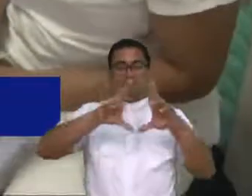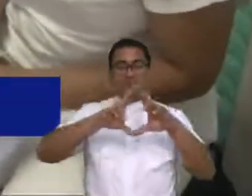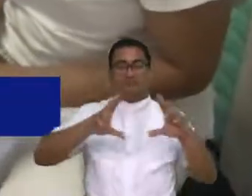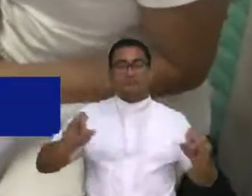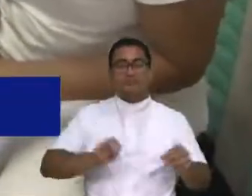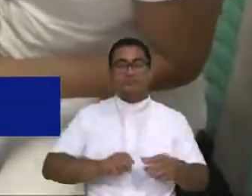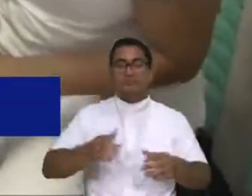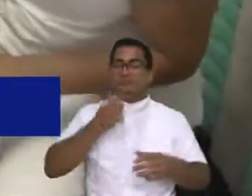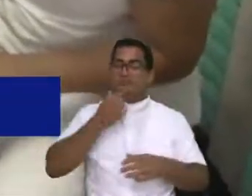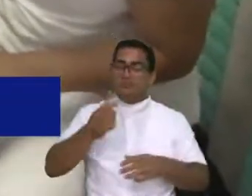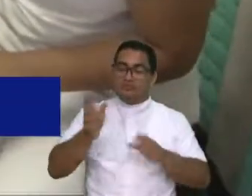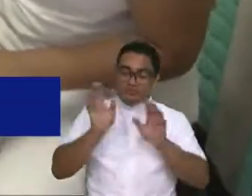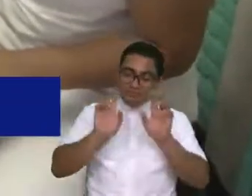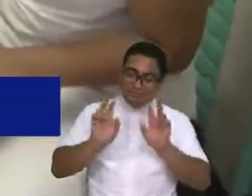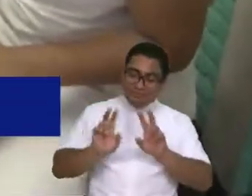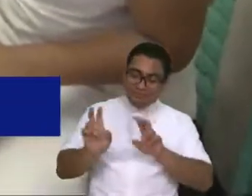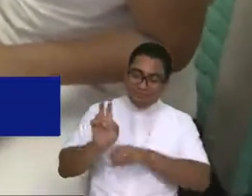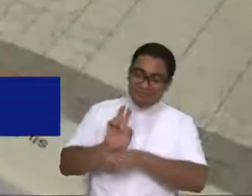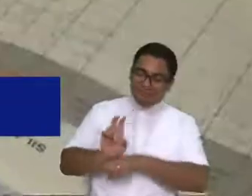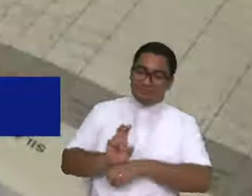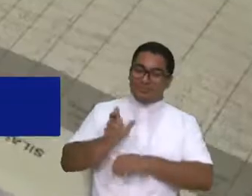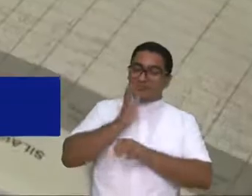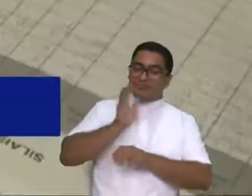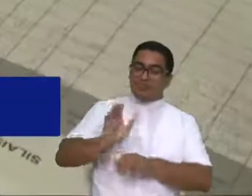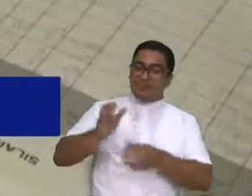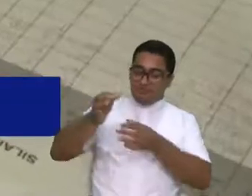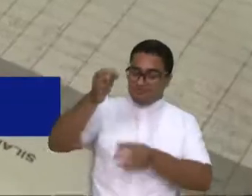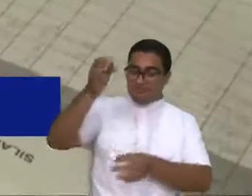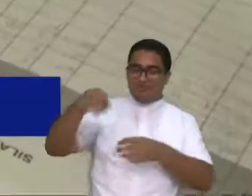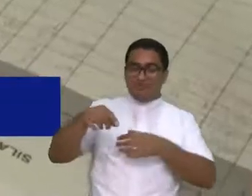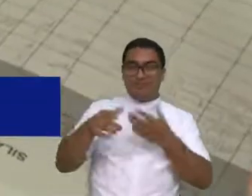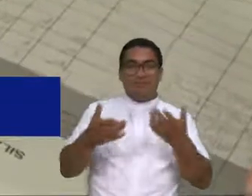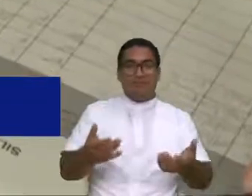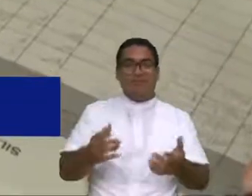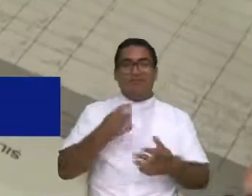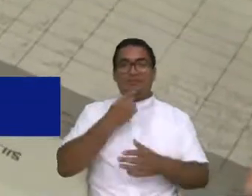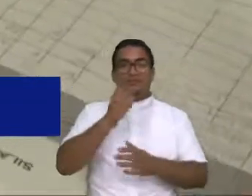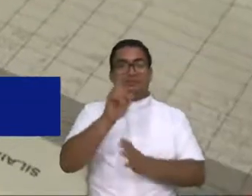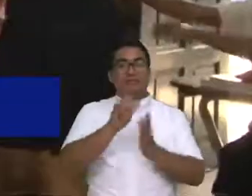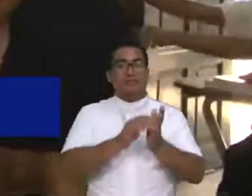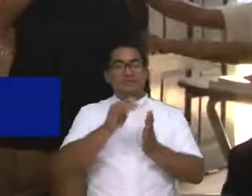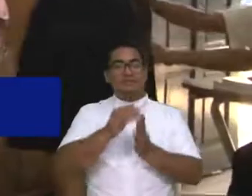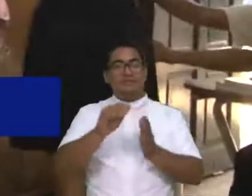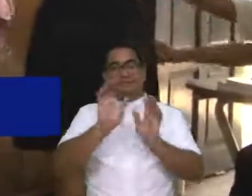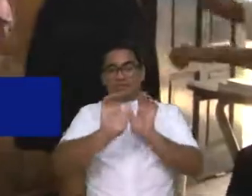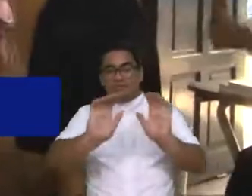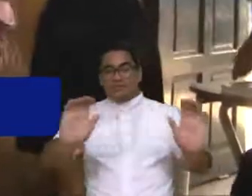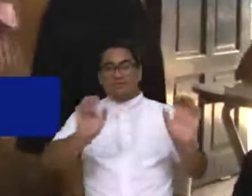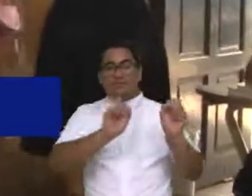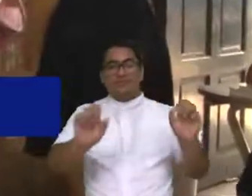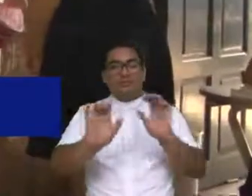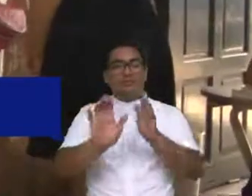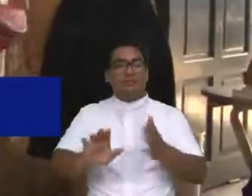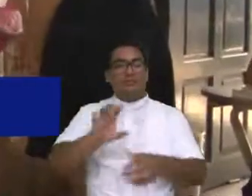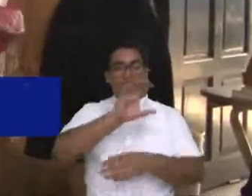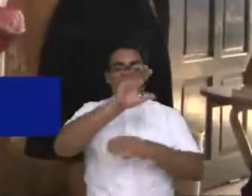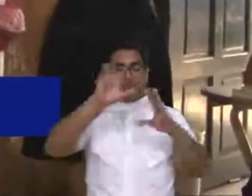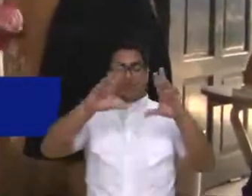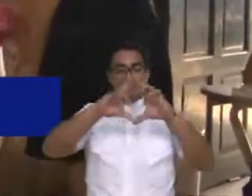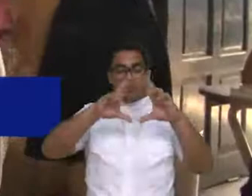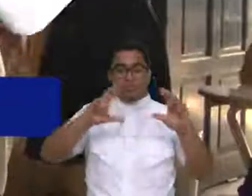Censo Nutricional 2020, con una meta de atención a más de 1 millón de niños y niñas de todo el